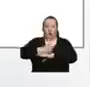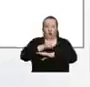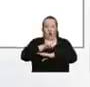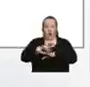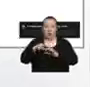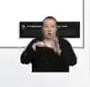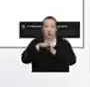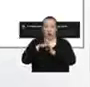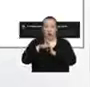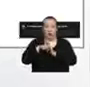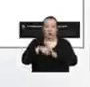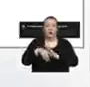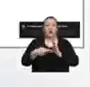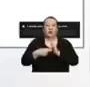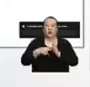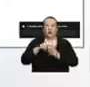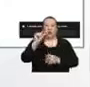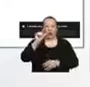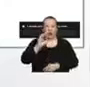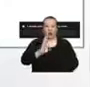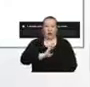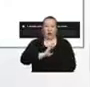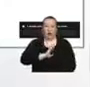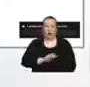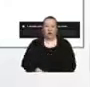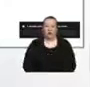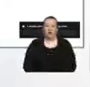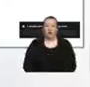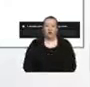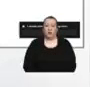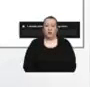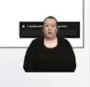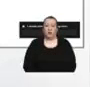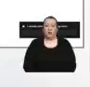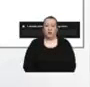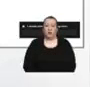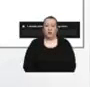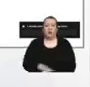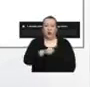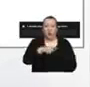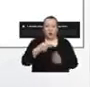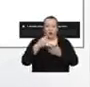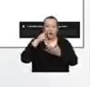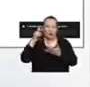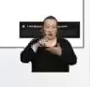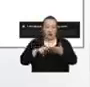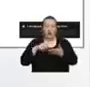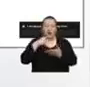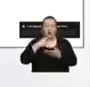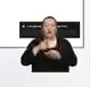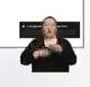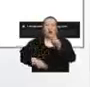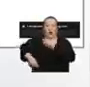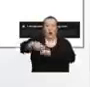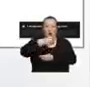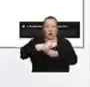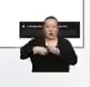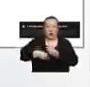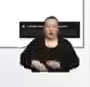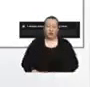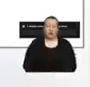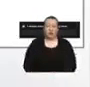cuestión es un poco técnica este está comprobado tras hacerse de las acciones dentro del mismo grupo económico se han habido cambios